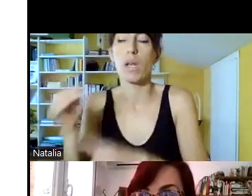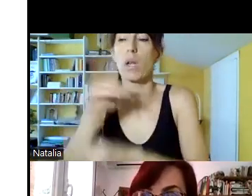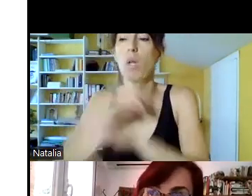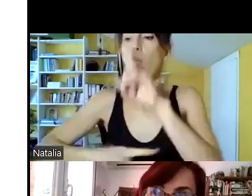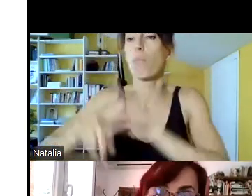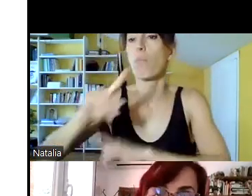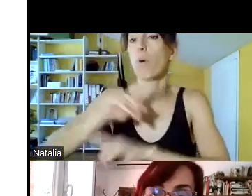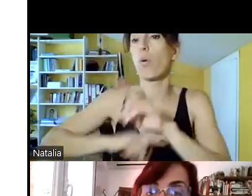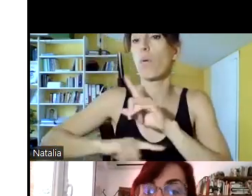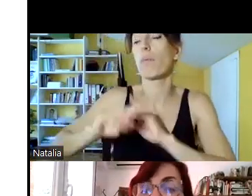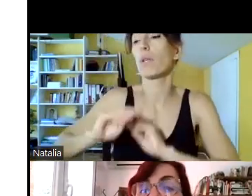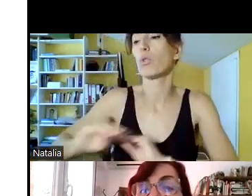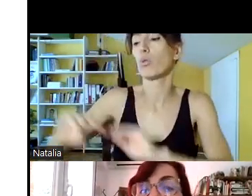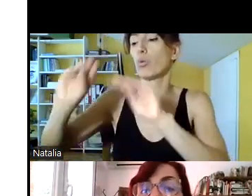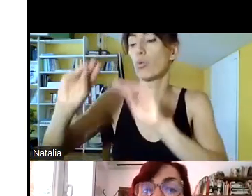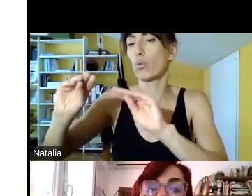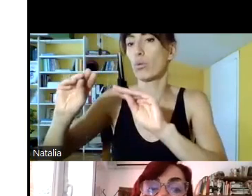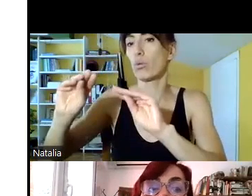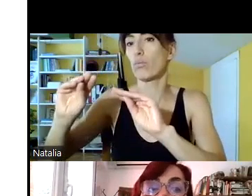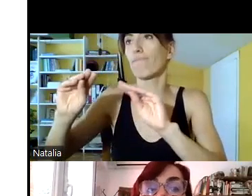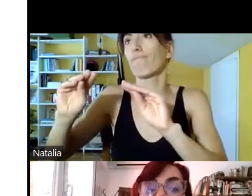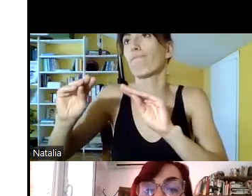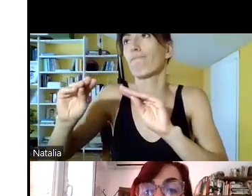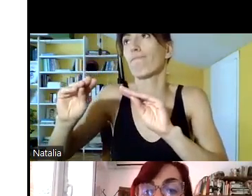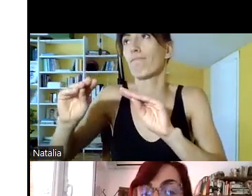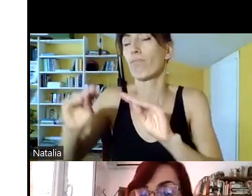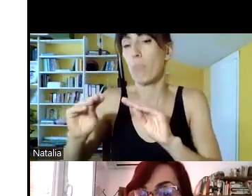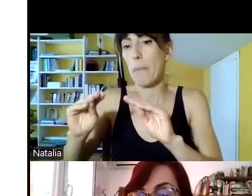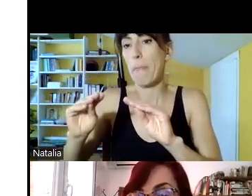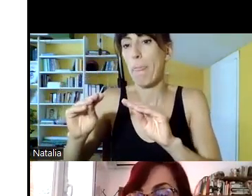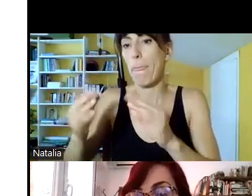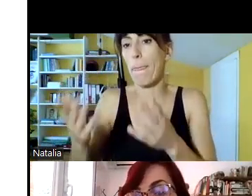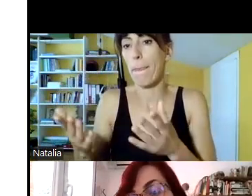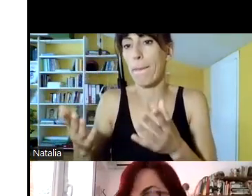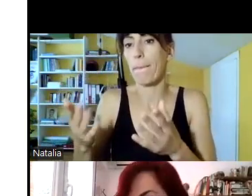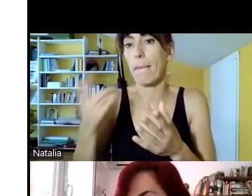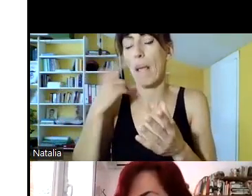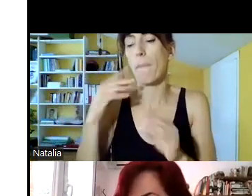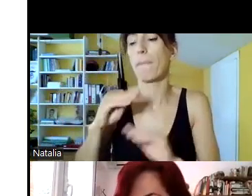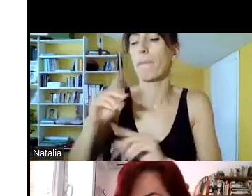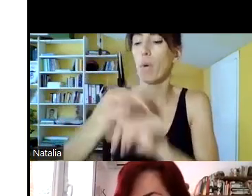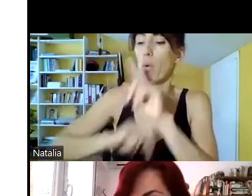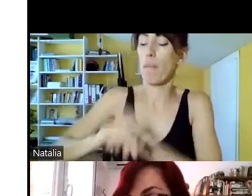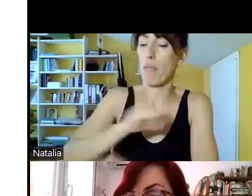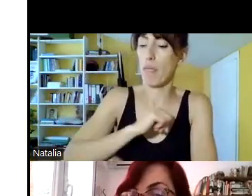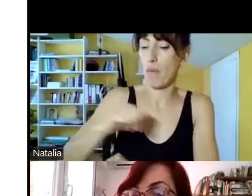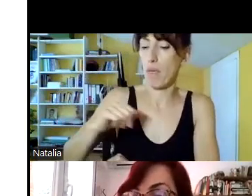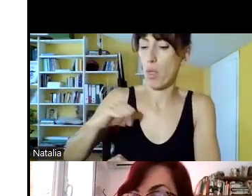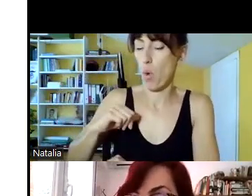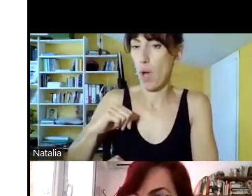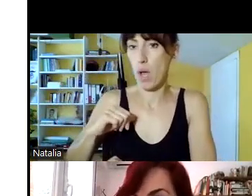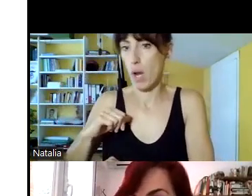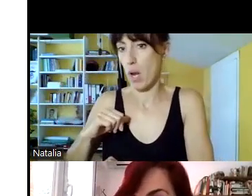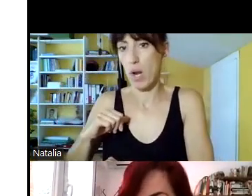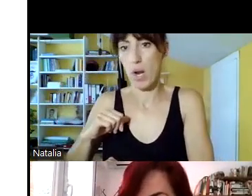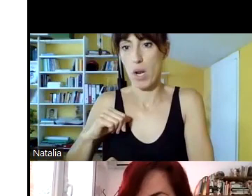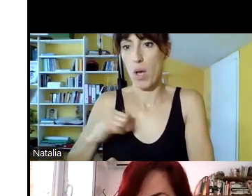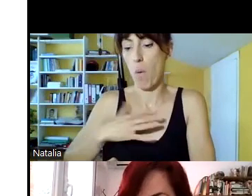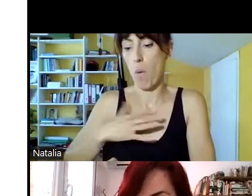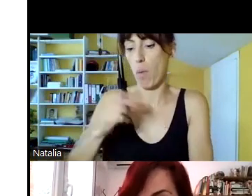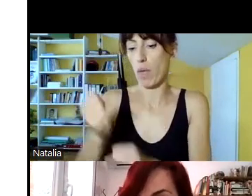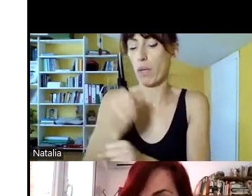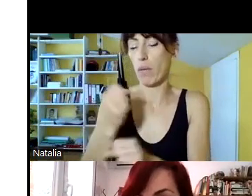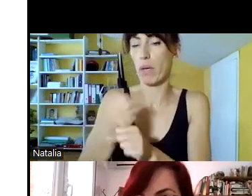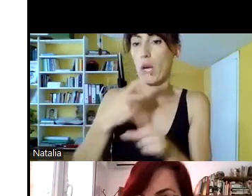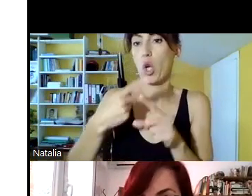en sitios donde el problema no sea individual o no sea necesariamente individual y donde se puedan trabajar otras